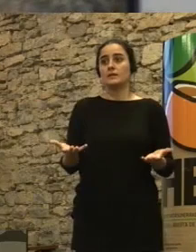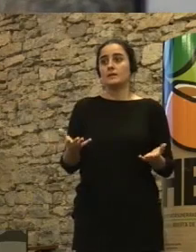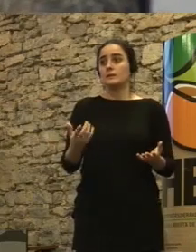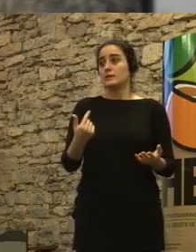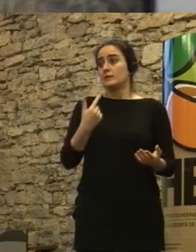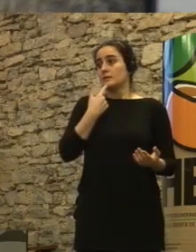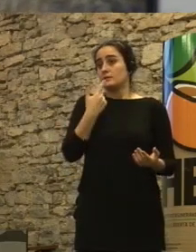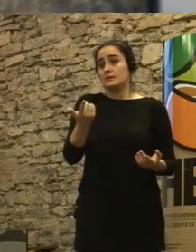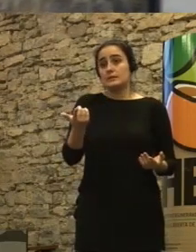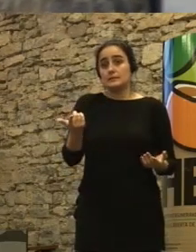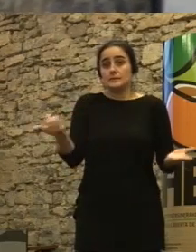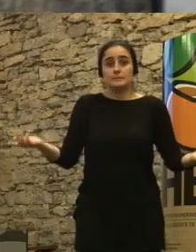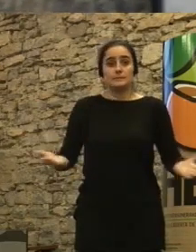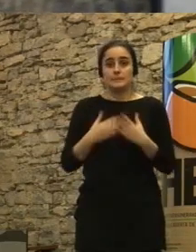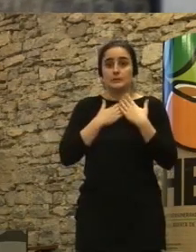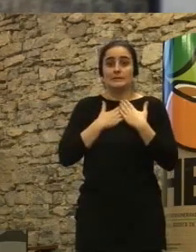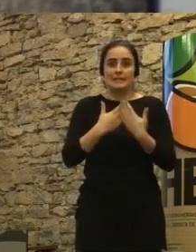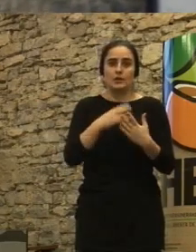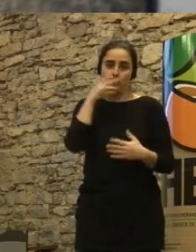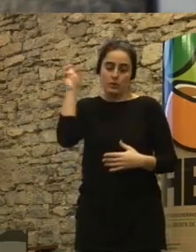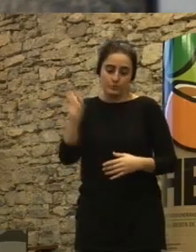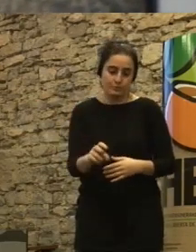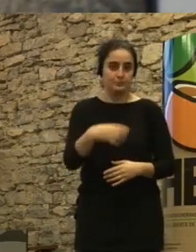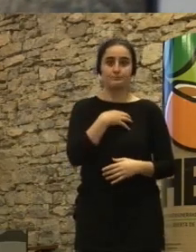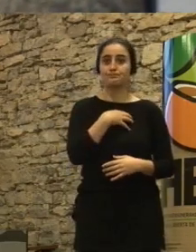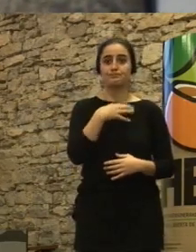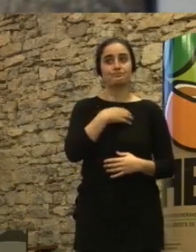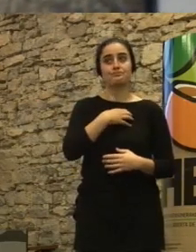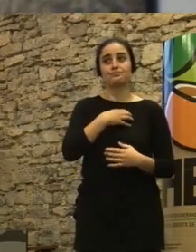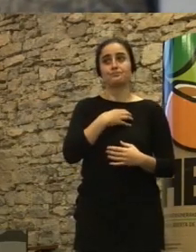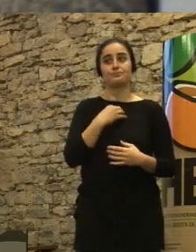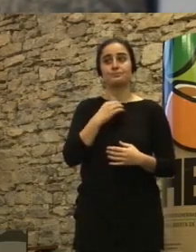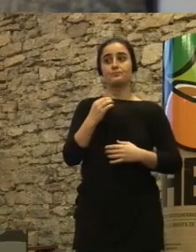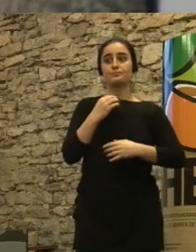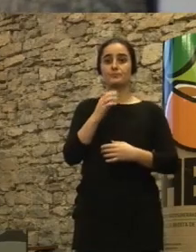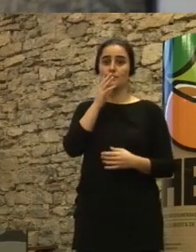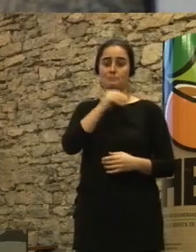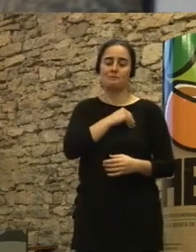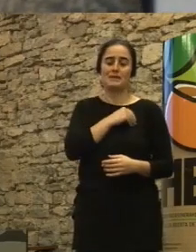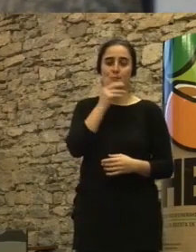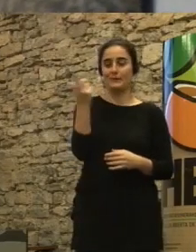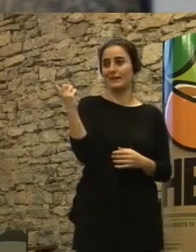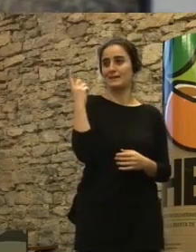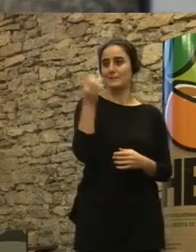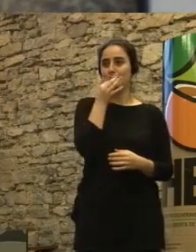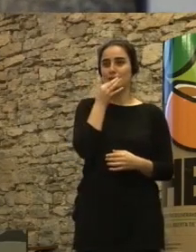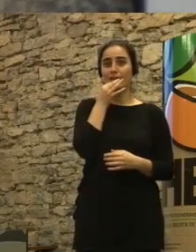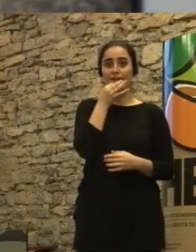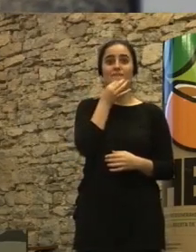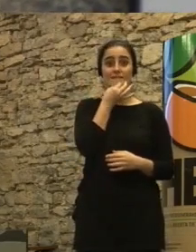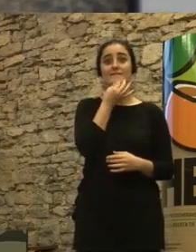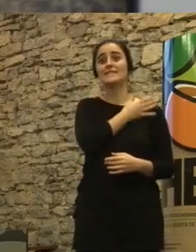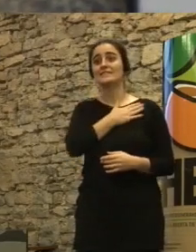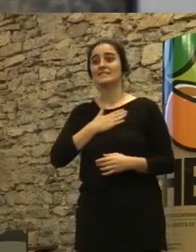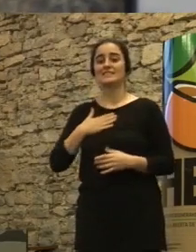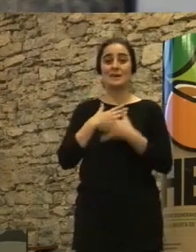disculpar evidentemente el hecho de no poder estar aquí, con todo su pesar, porque ayer por la tarde estaba dispuesta